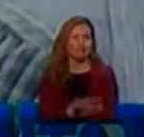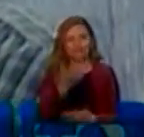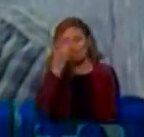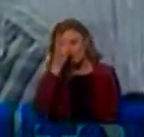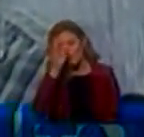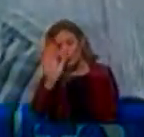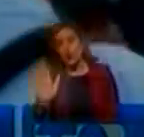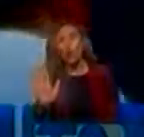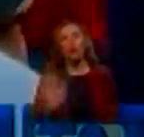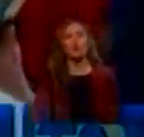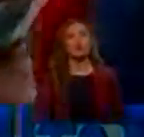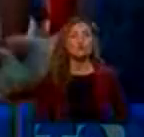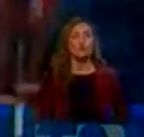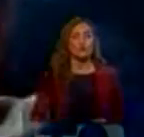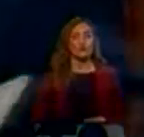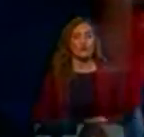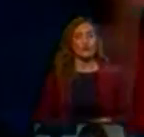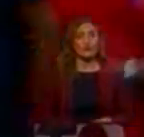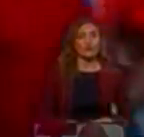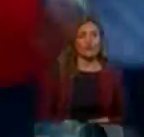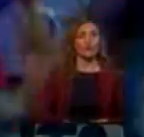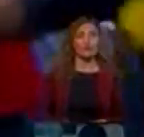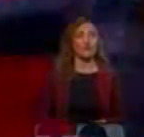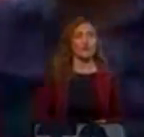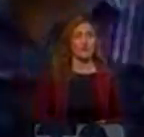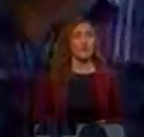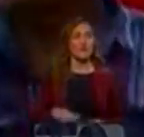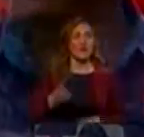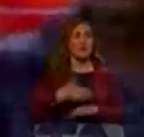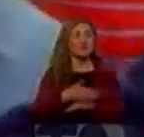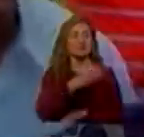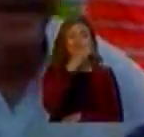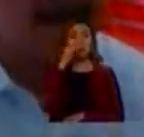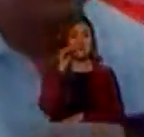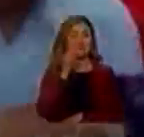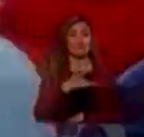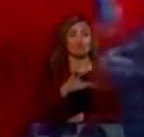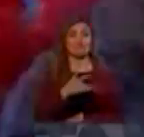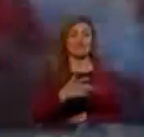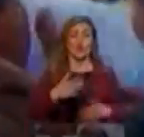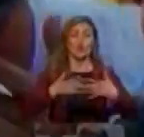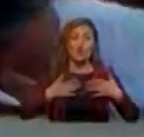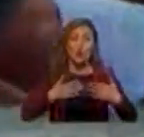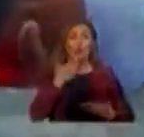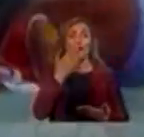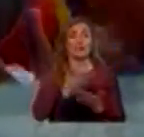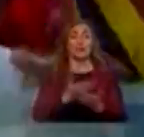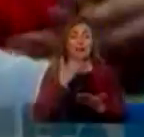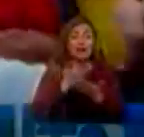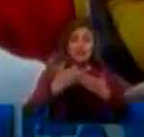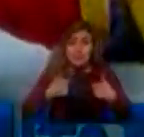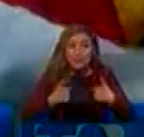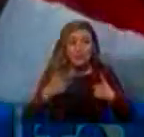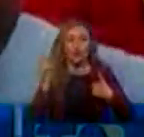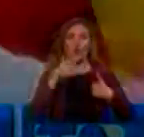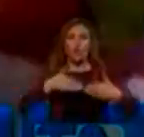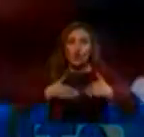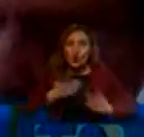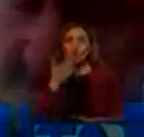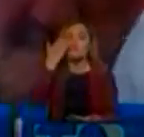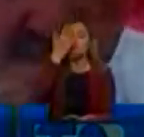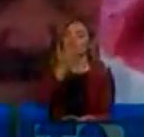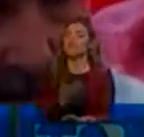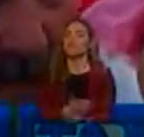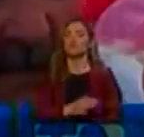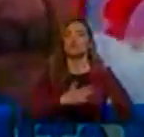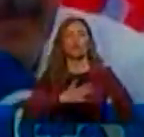decisiones que se ha tomado aquí. De pronto entre la gente apareció el burgomaestre, diciendo que el agradecido era él. Pueblo querido, que vemos la oportunidad de ser